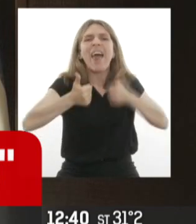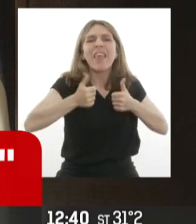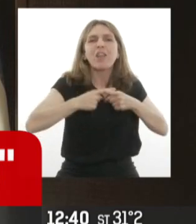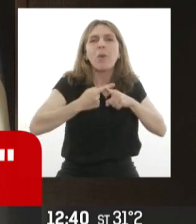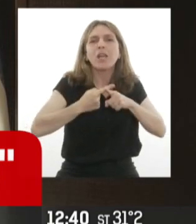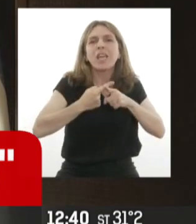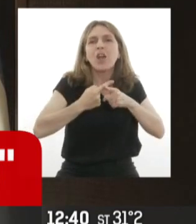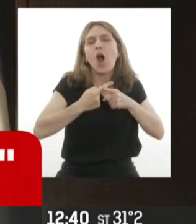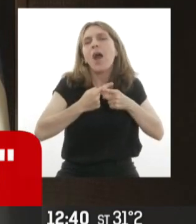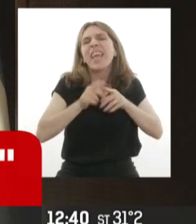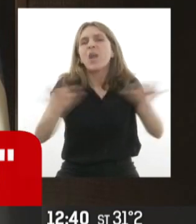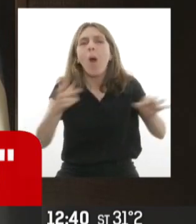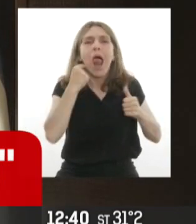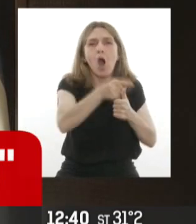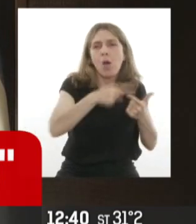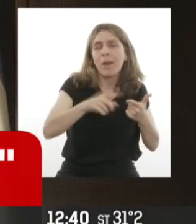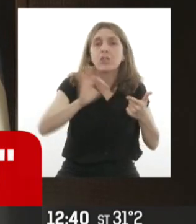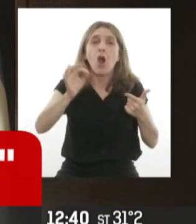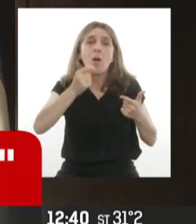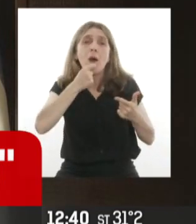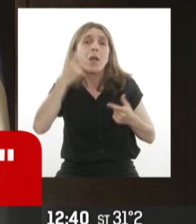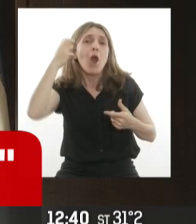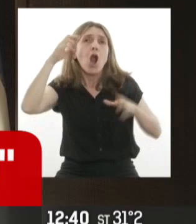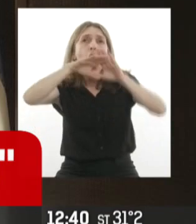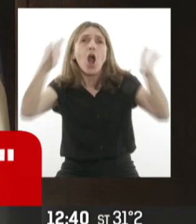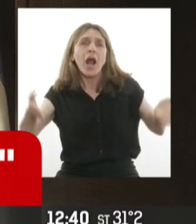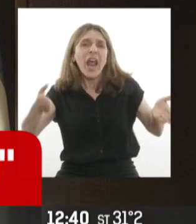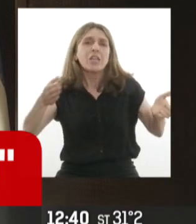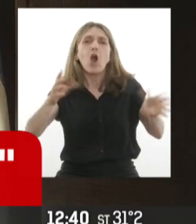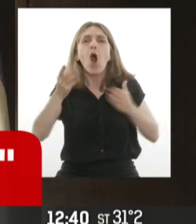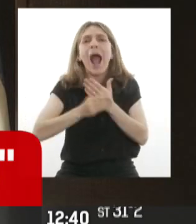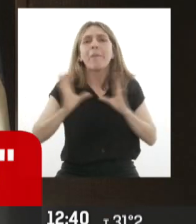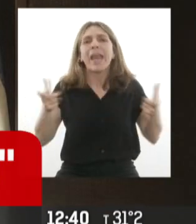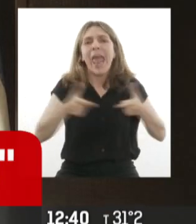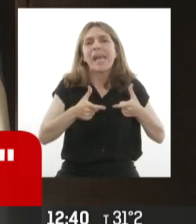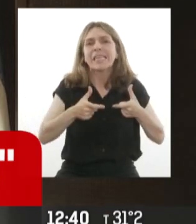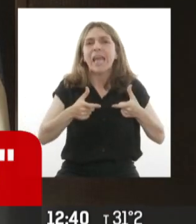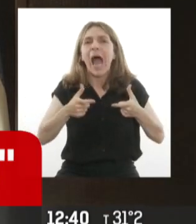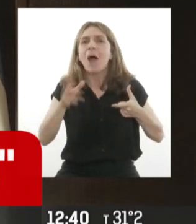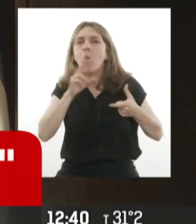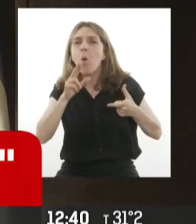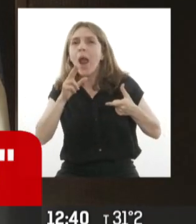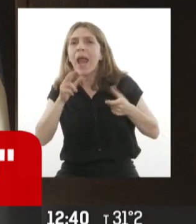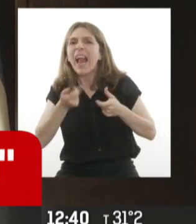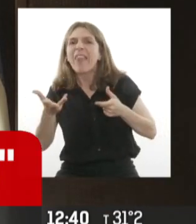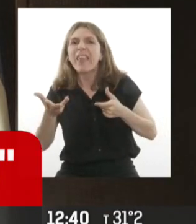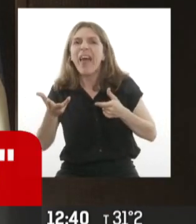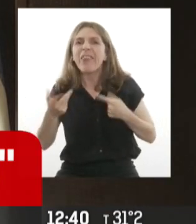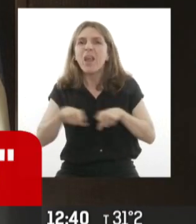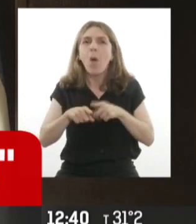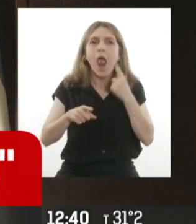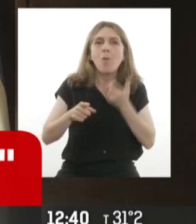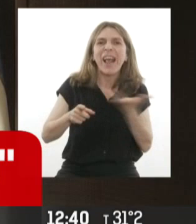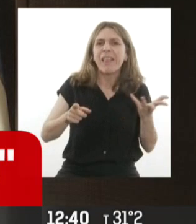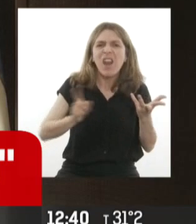quiere decir que tengan la mitad de representación en un congreso o en un gabinete. Quieren decir que tengan las mismas